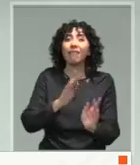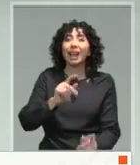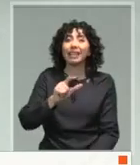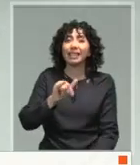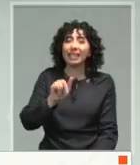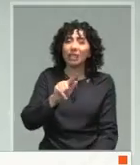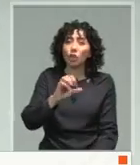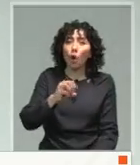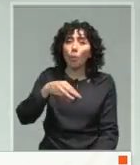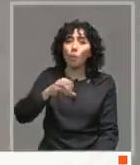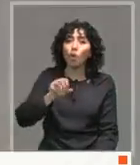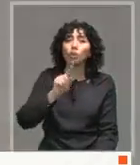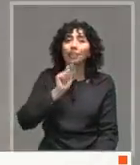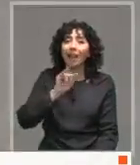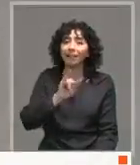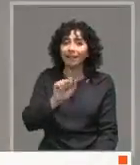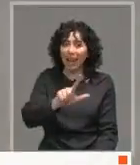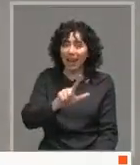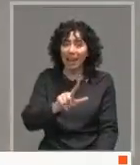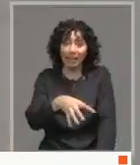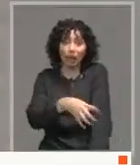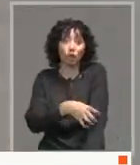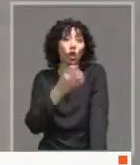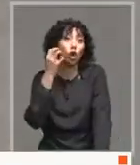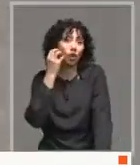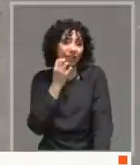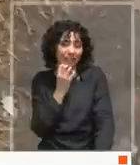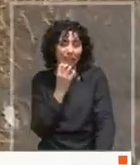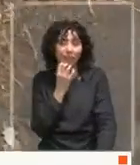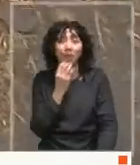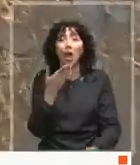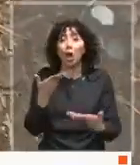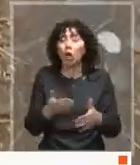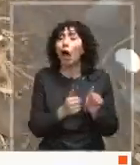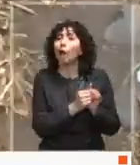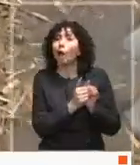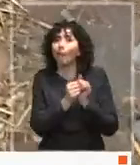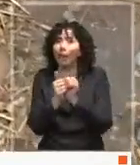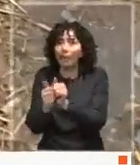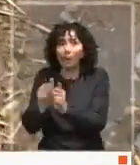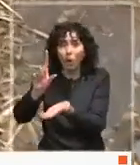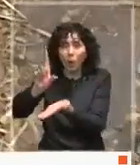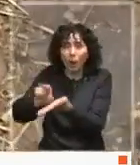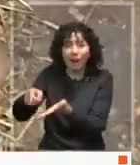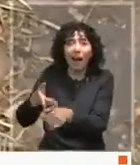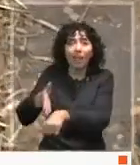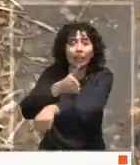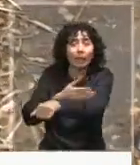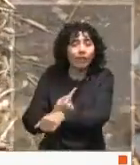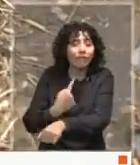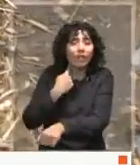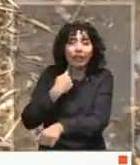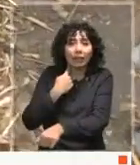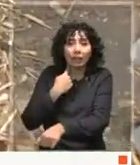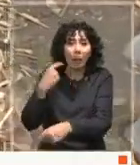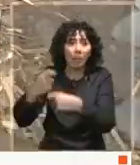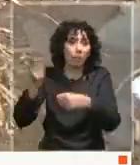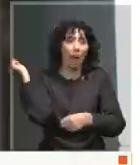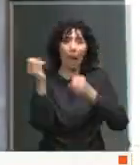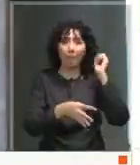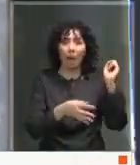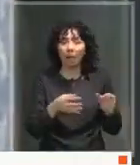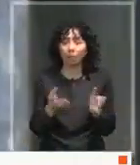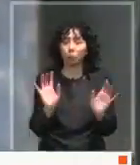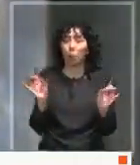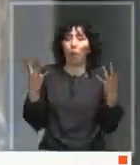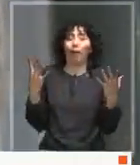O'Higgins. Hoy la acompañamos al lugar donde con su consuegra fueron víctimas de este ataque totalmente inesperado.